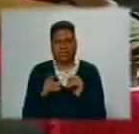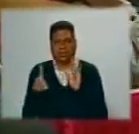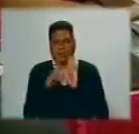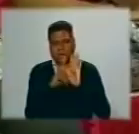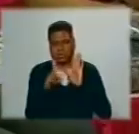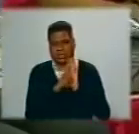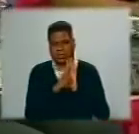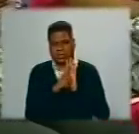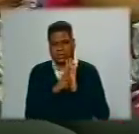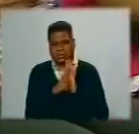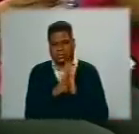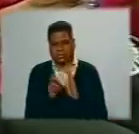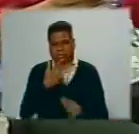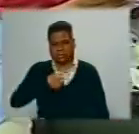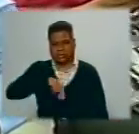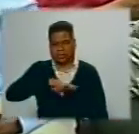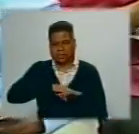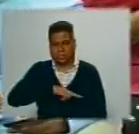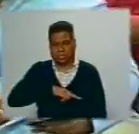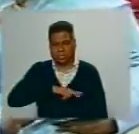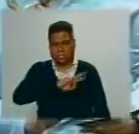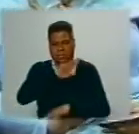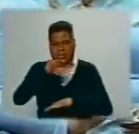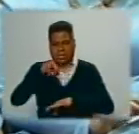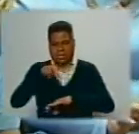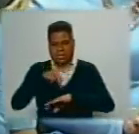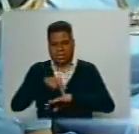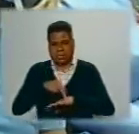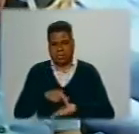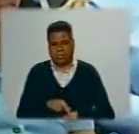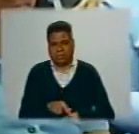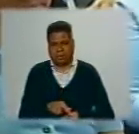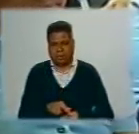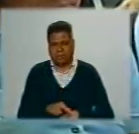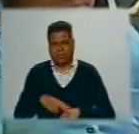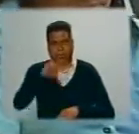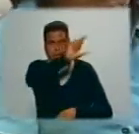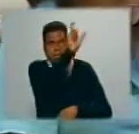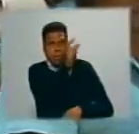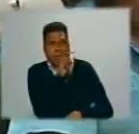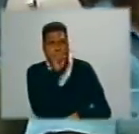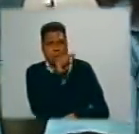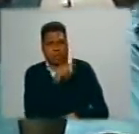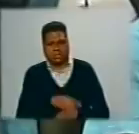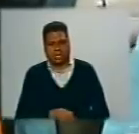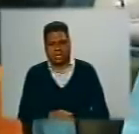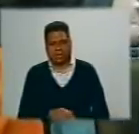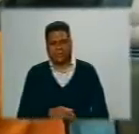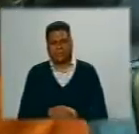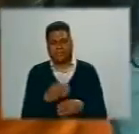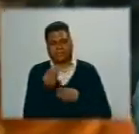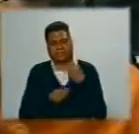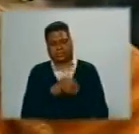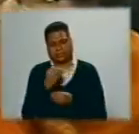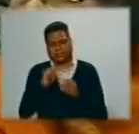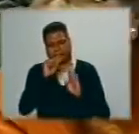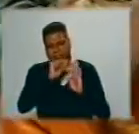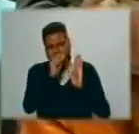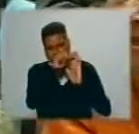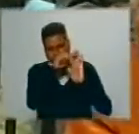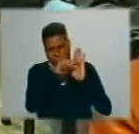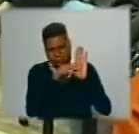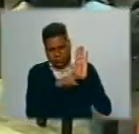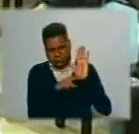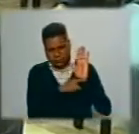de nuestra República sobre el territorio de la Guayana Esequiba. Se establecen mecanismos concretos para profundizar